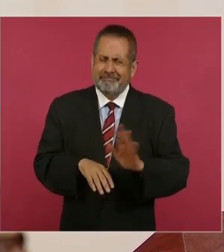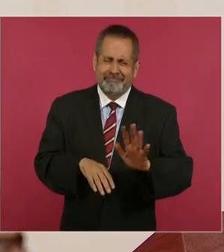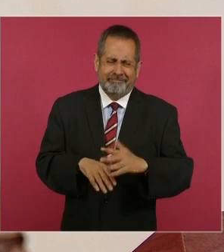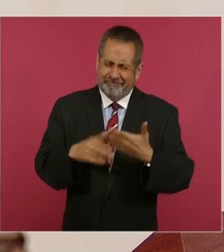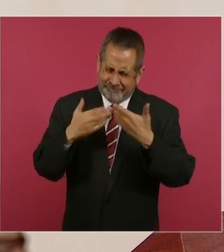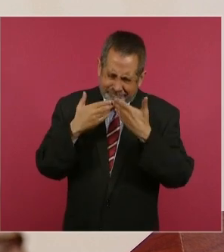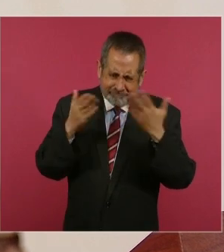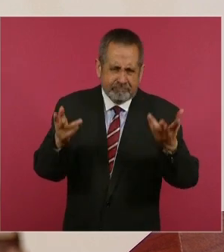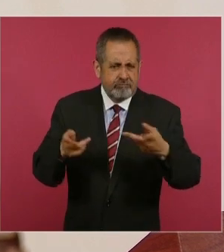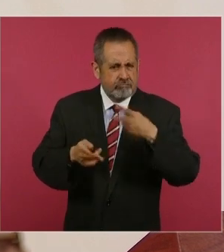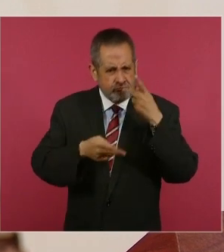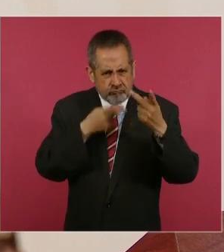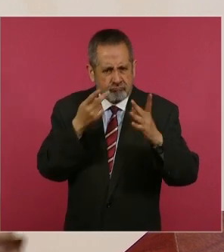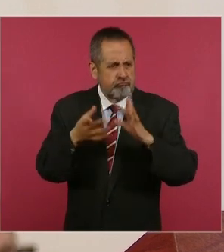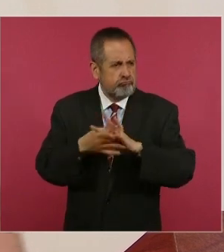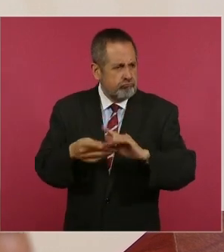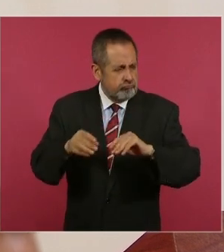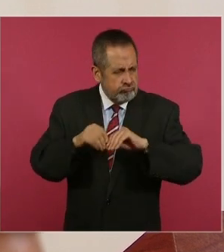tabú